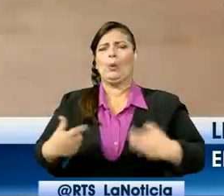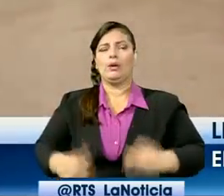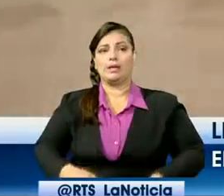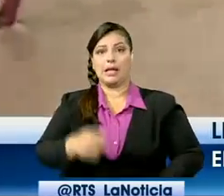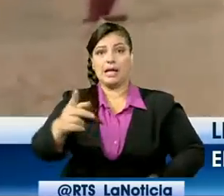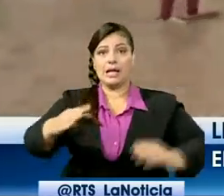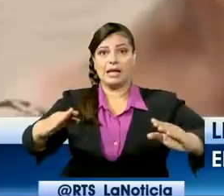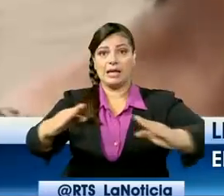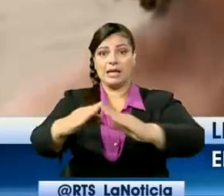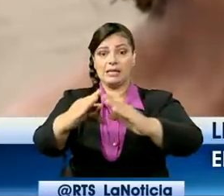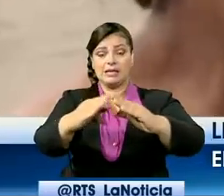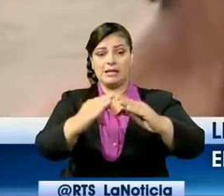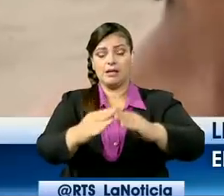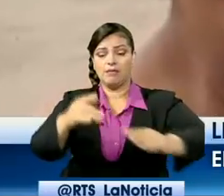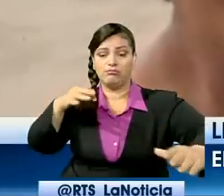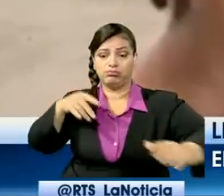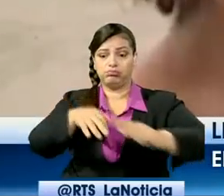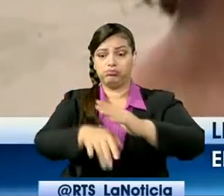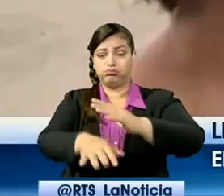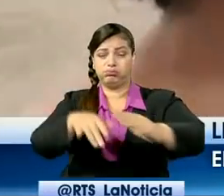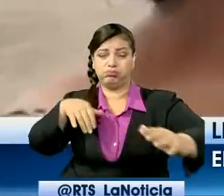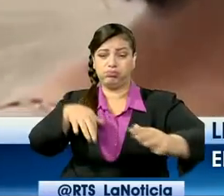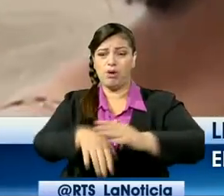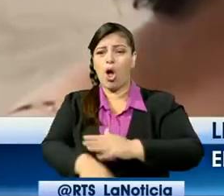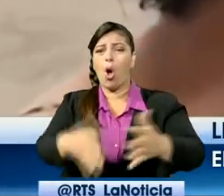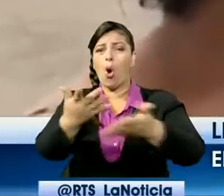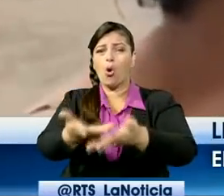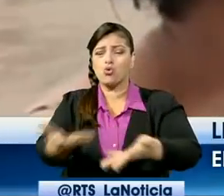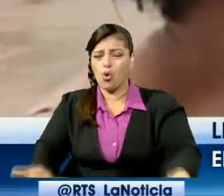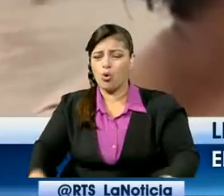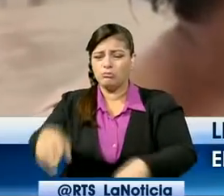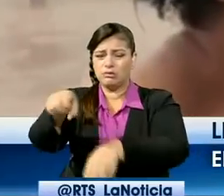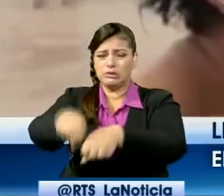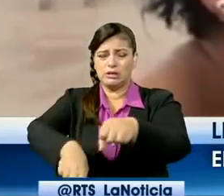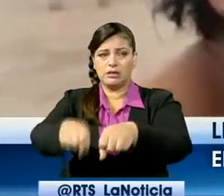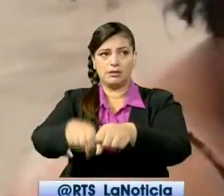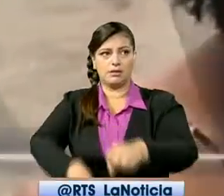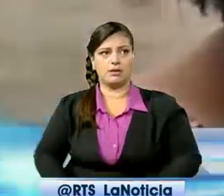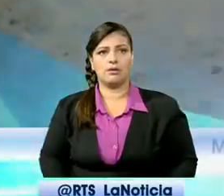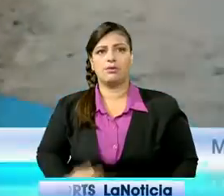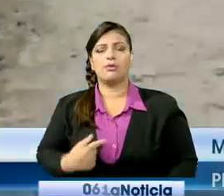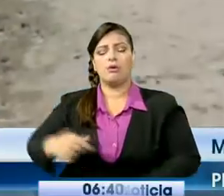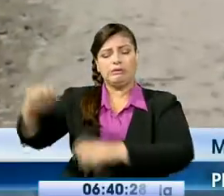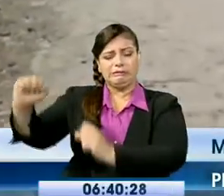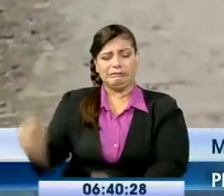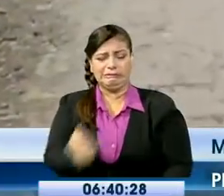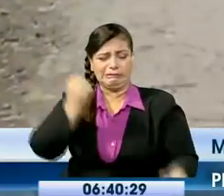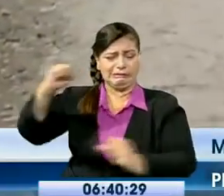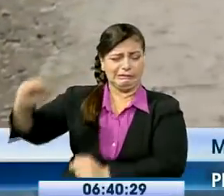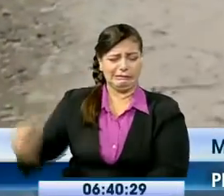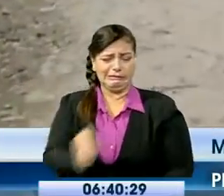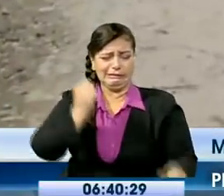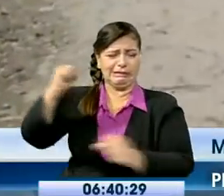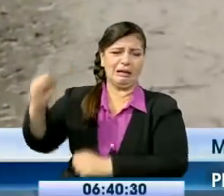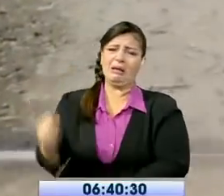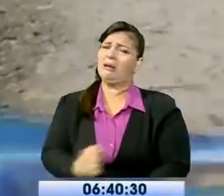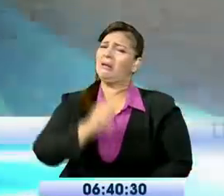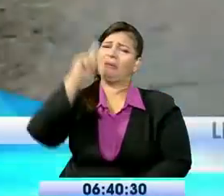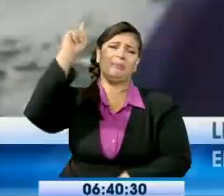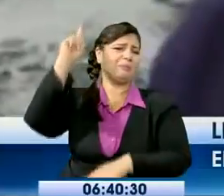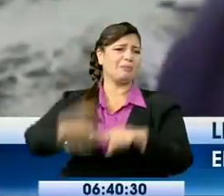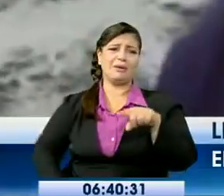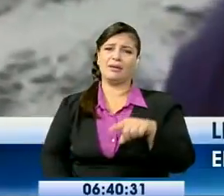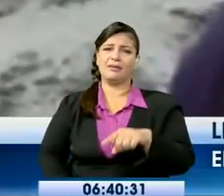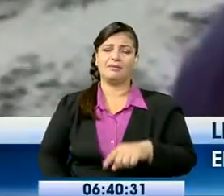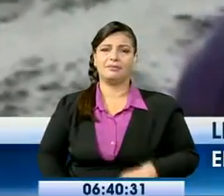las viviendas. Estamos sobre el cuello y ya sin poder ni sacar ni con escobas ni nada, porque el agua igual sigue